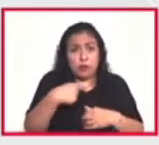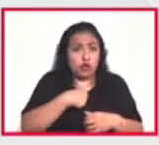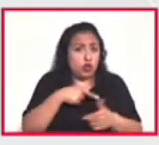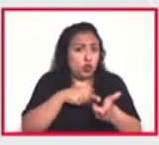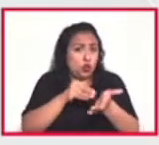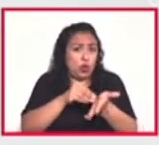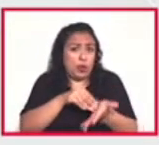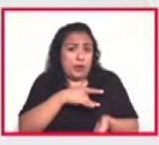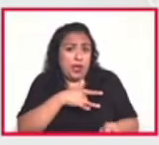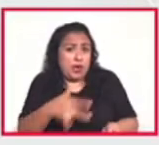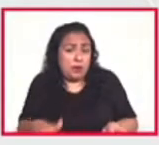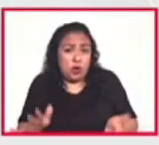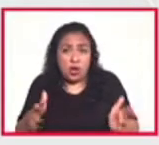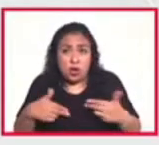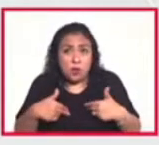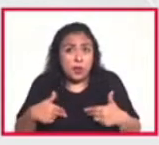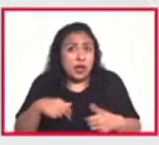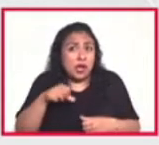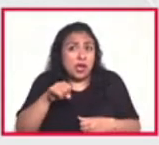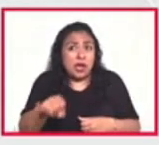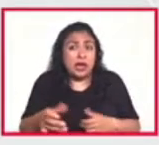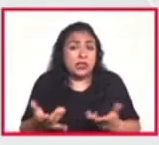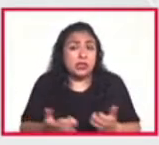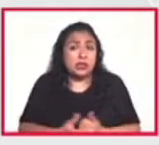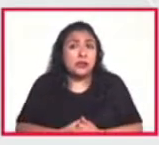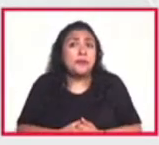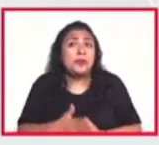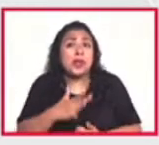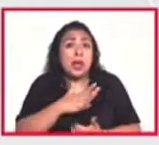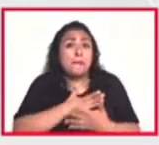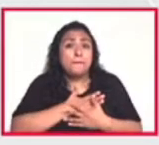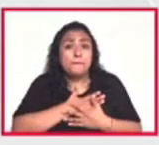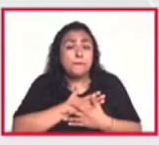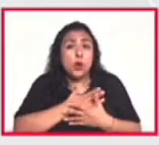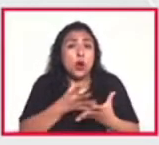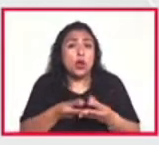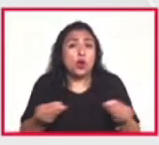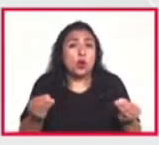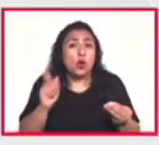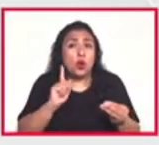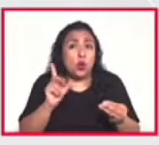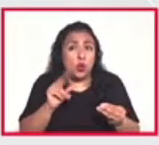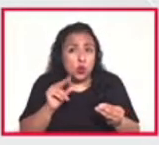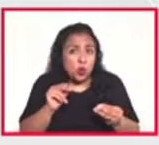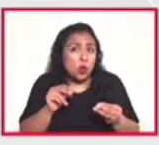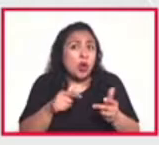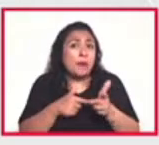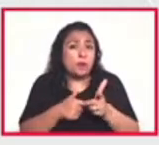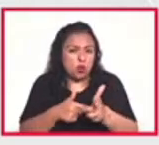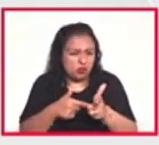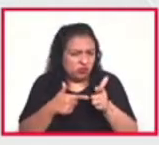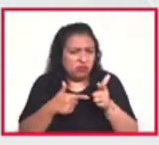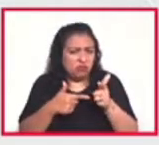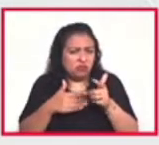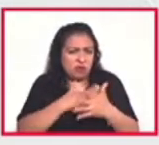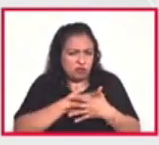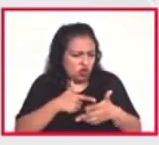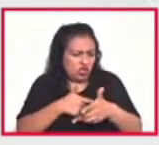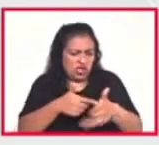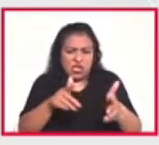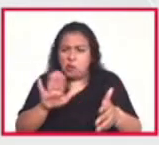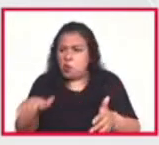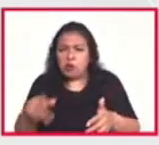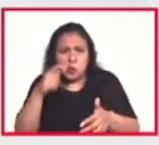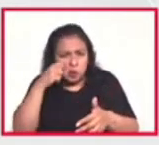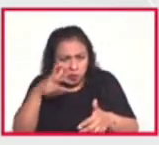instituciones humanas no sobreviven a la muerte, pero el amor no es una institución. El amor sobrevive a la muerte y sobrevive a lo que haga falta. Hasta que